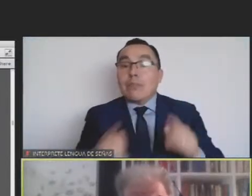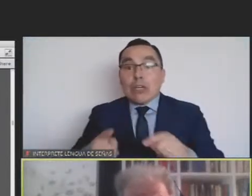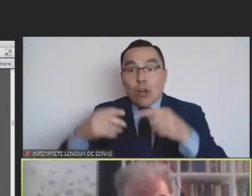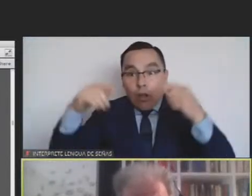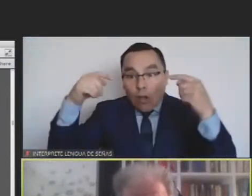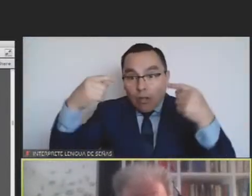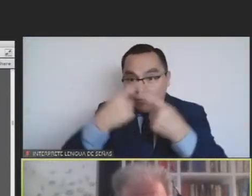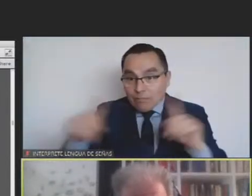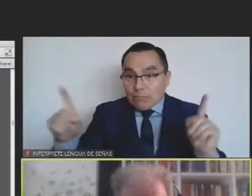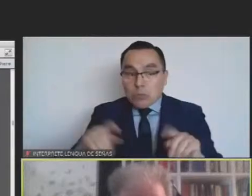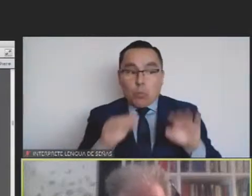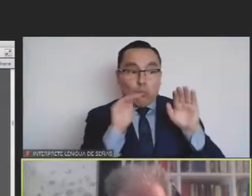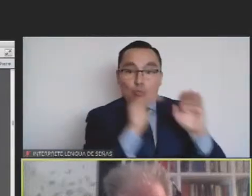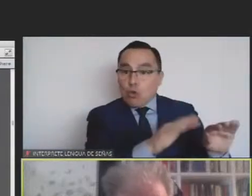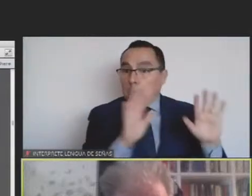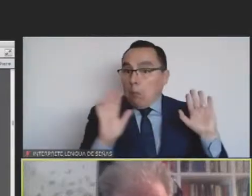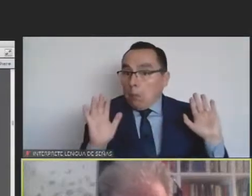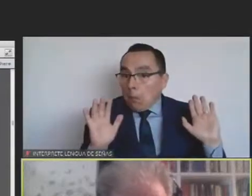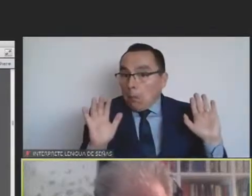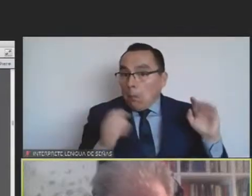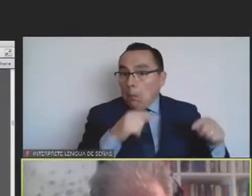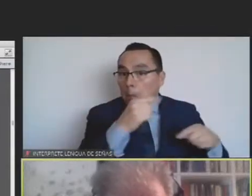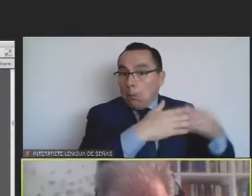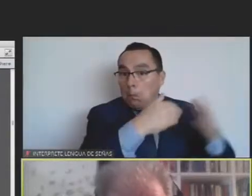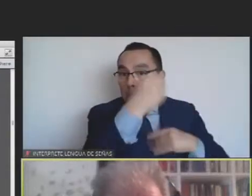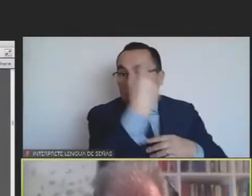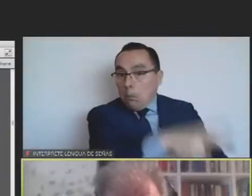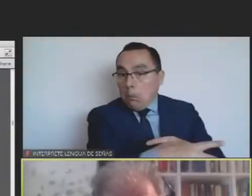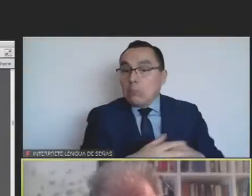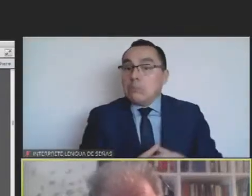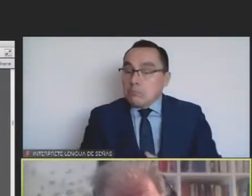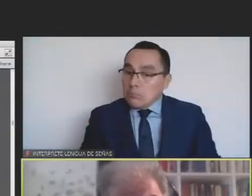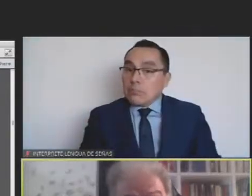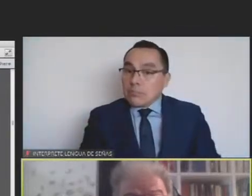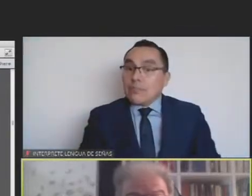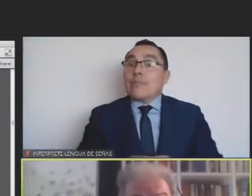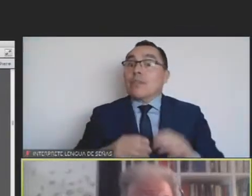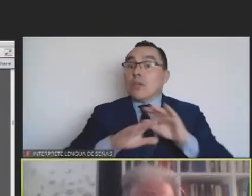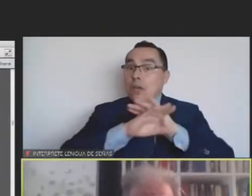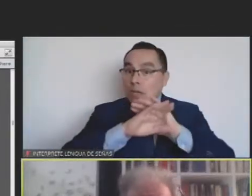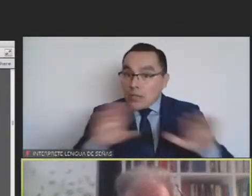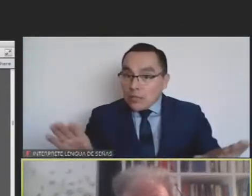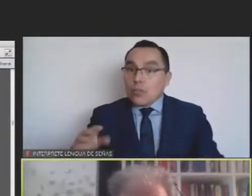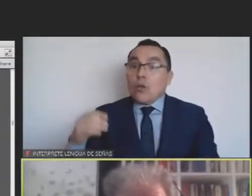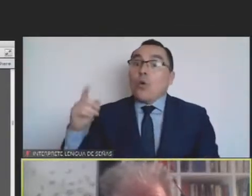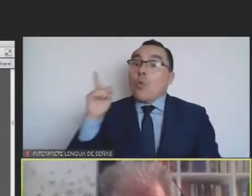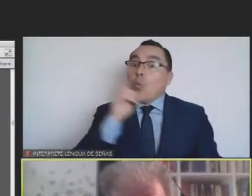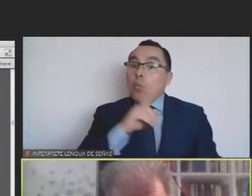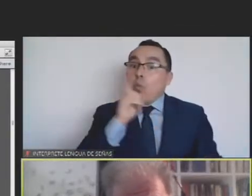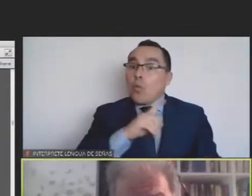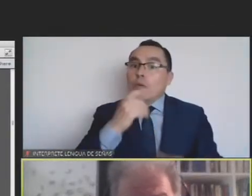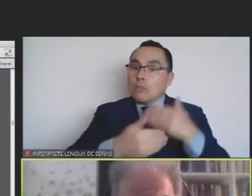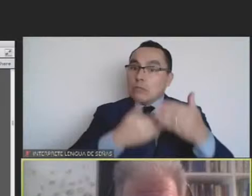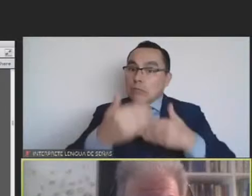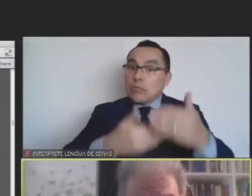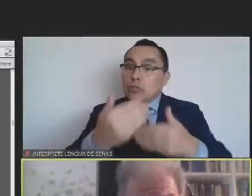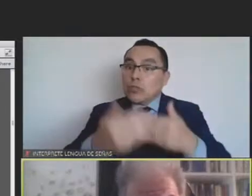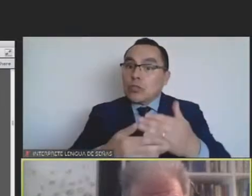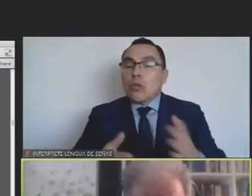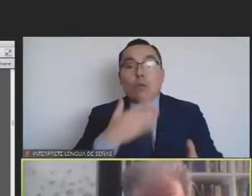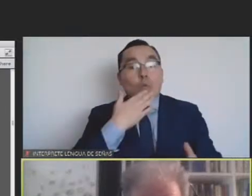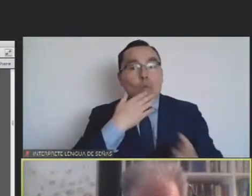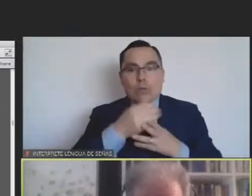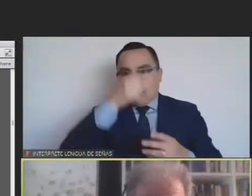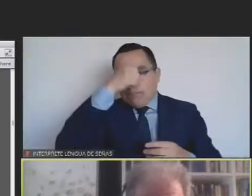hay que confiar en que son los correctos. Finalmente, hay ahora sí sanciones proporcionales y disuasivas